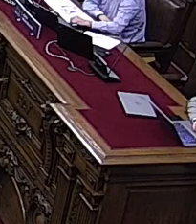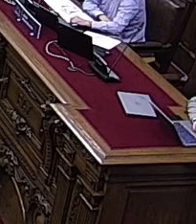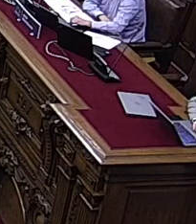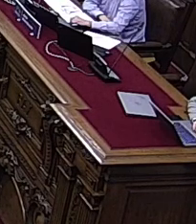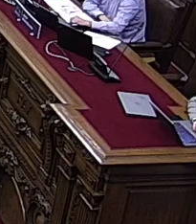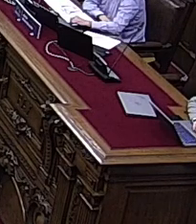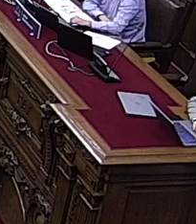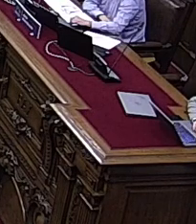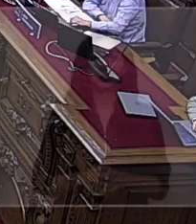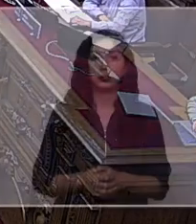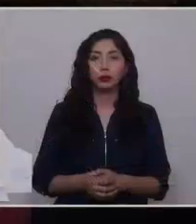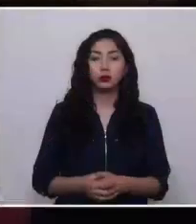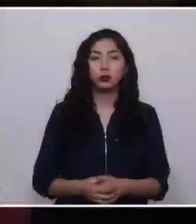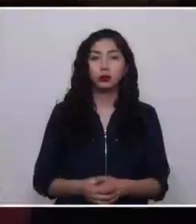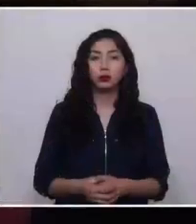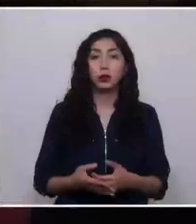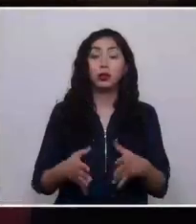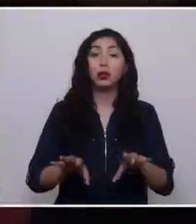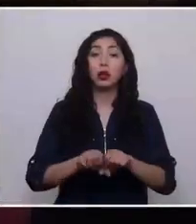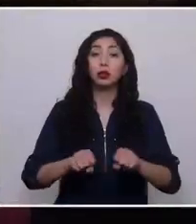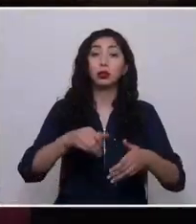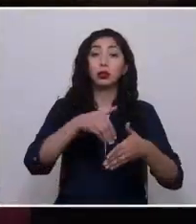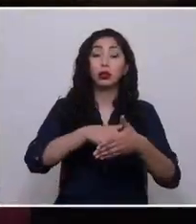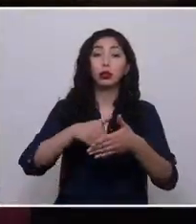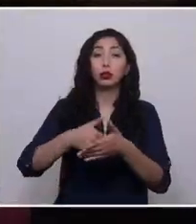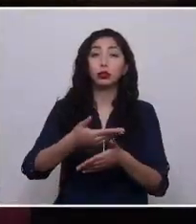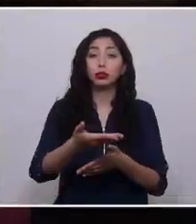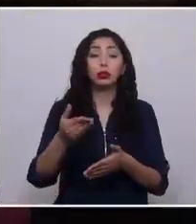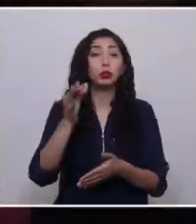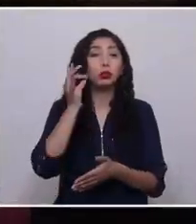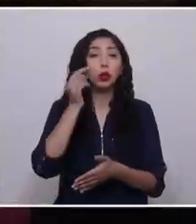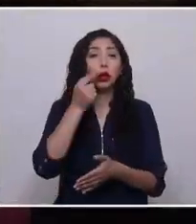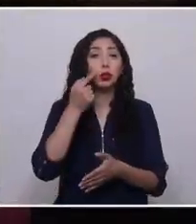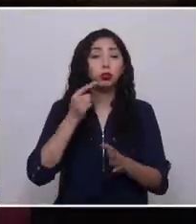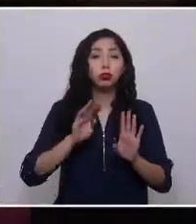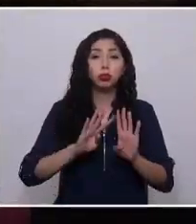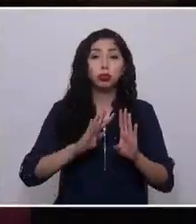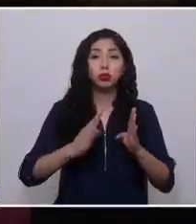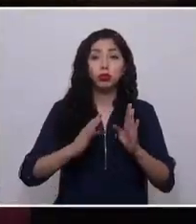¿Han emitido su voto, señoras y señores convencionales?